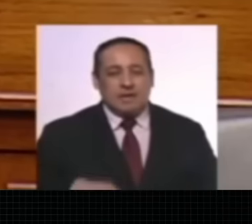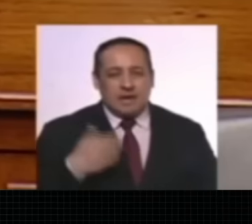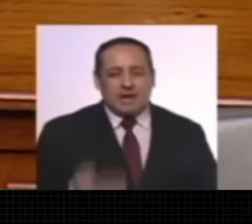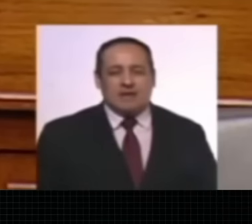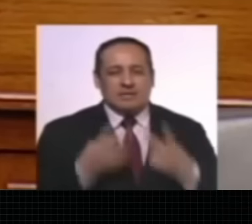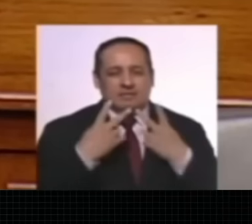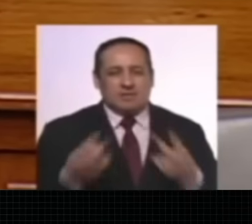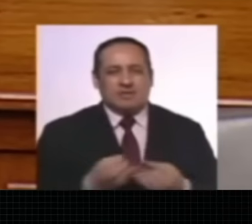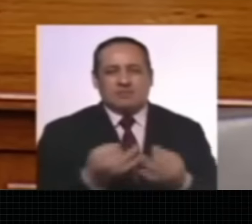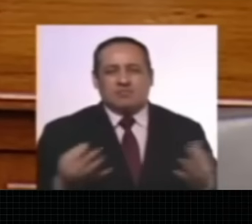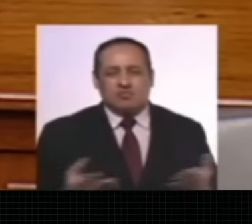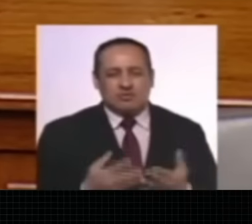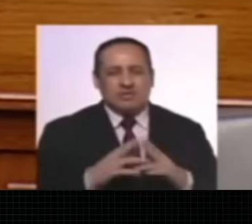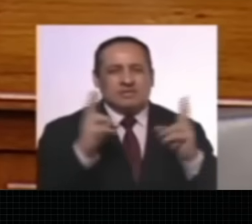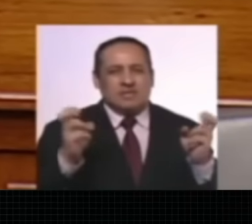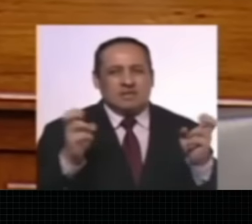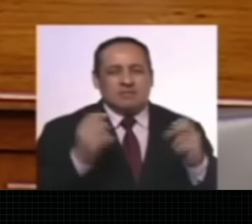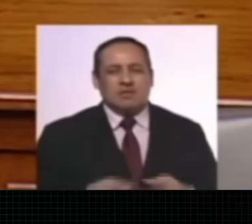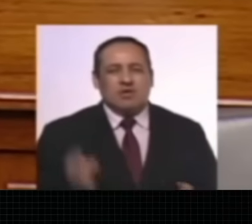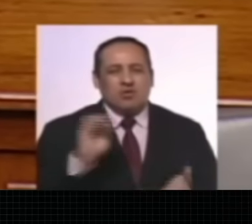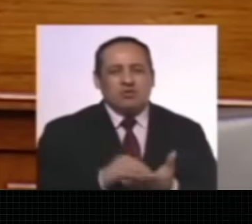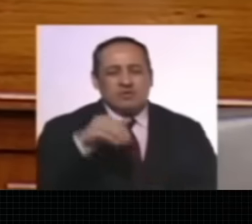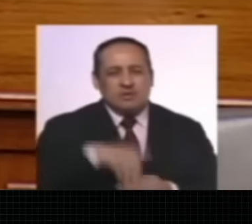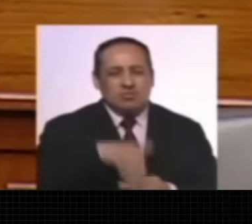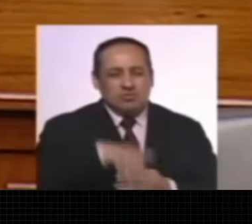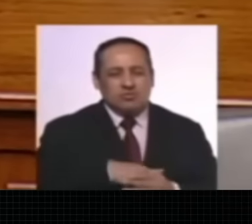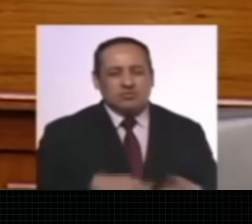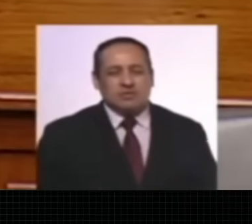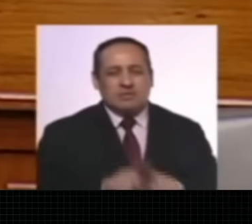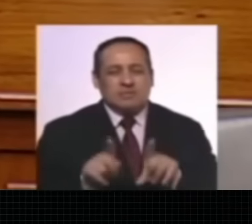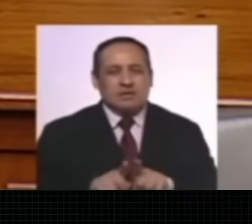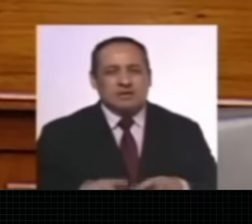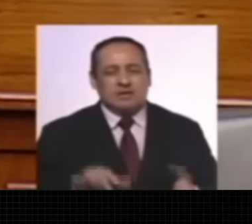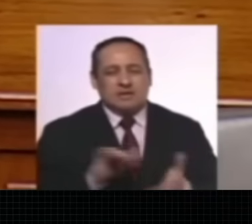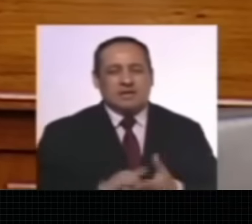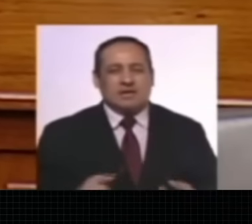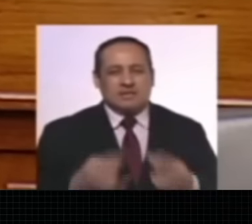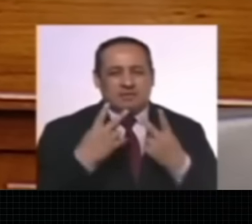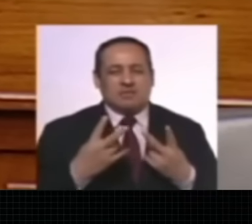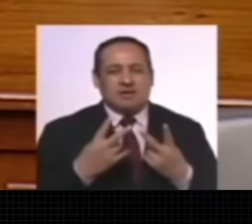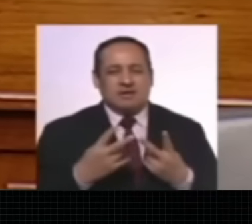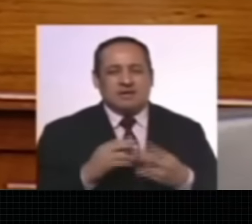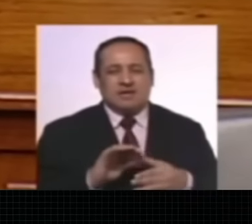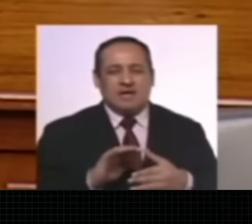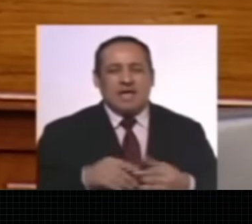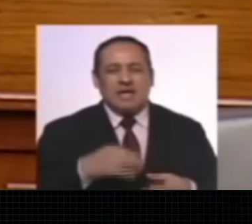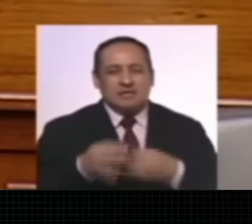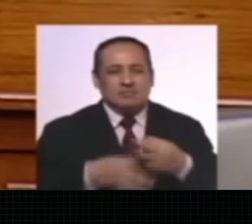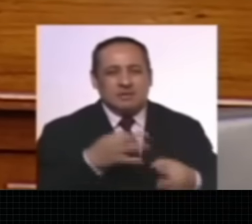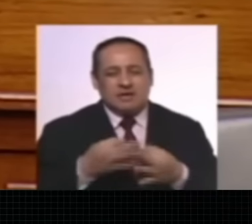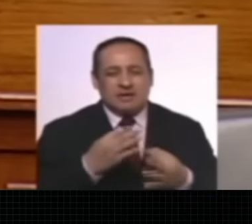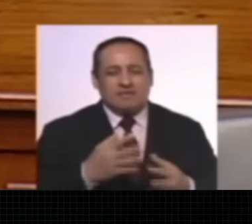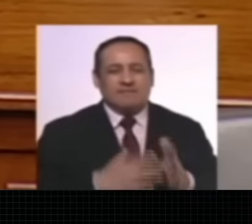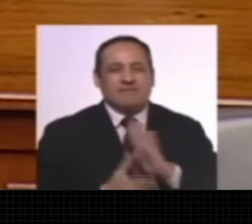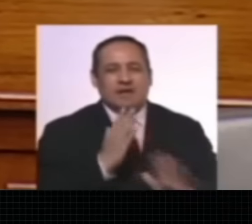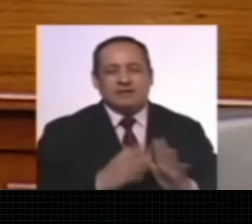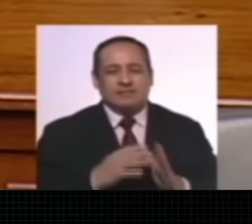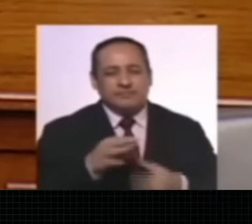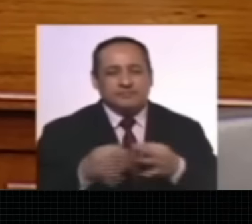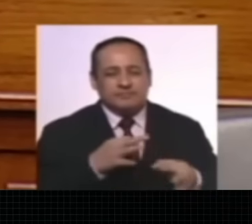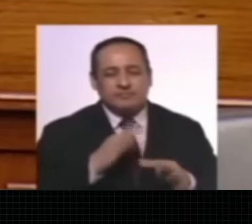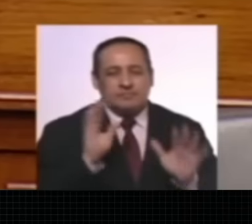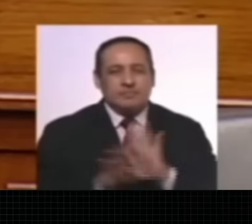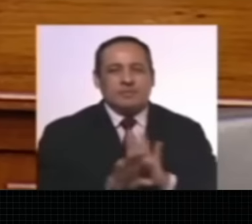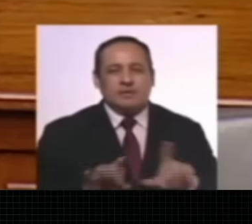de ciertas castas reeleccionistas que van a alegar falacias Como por